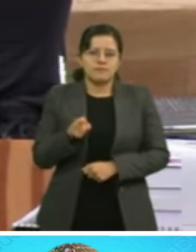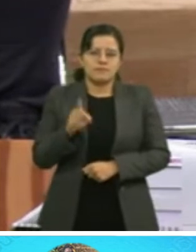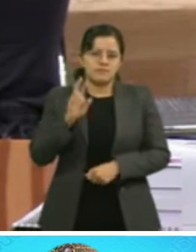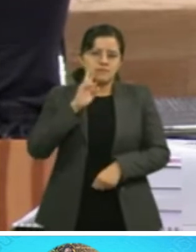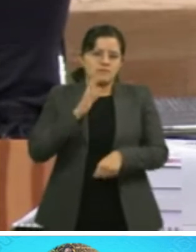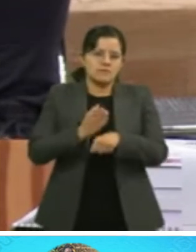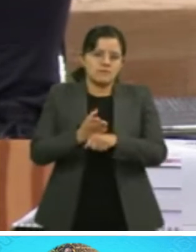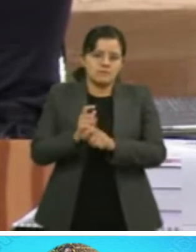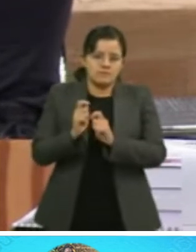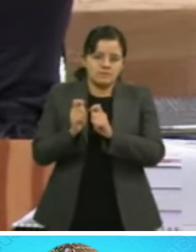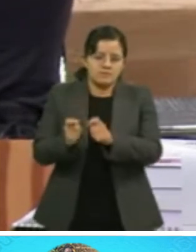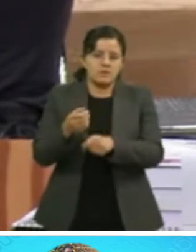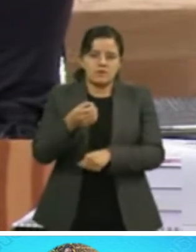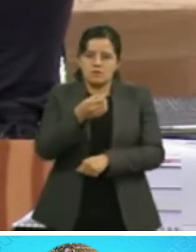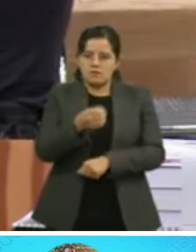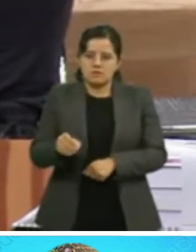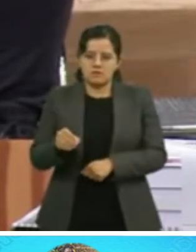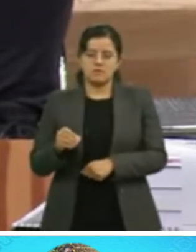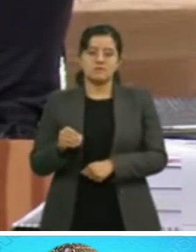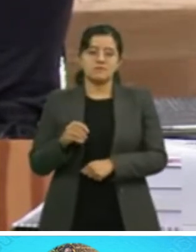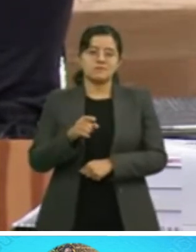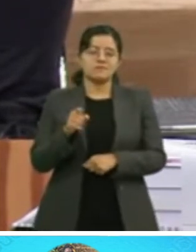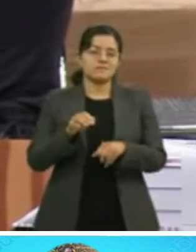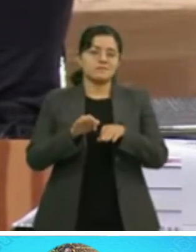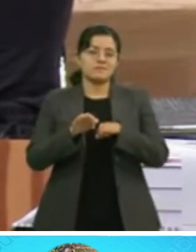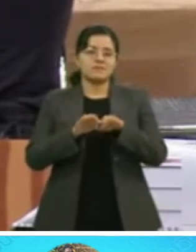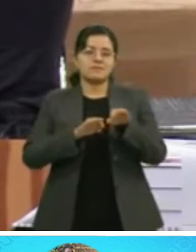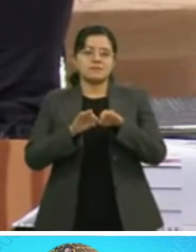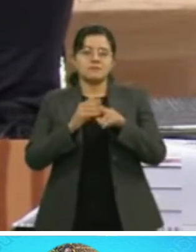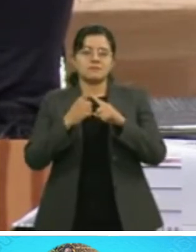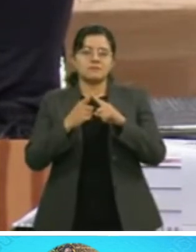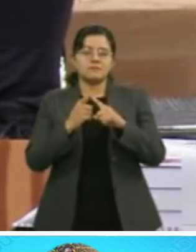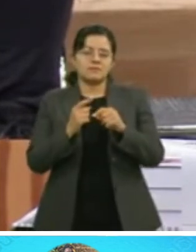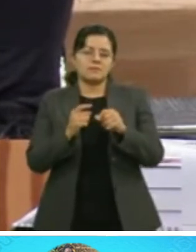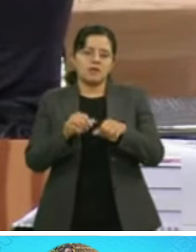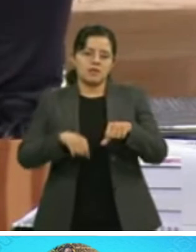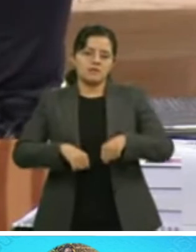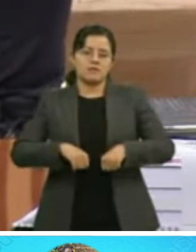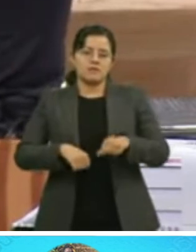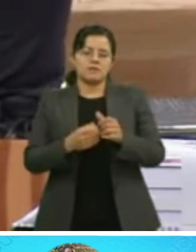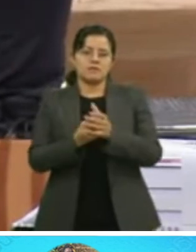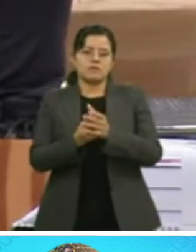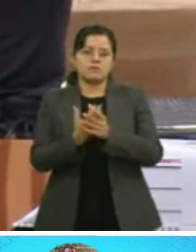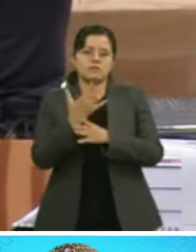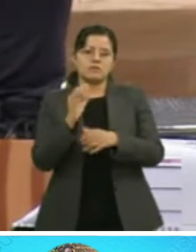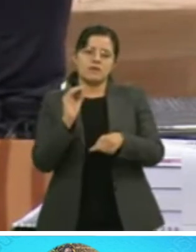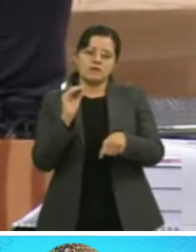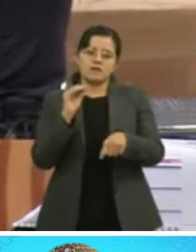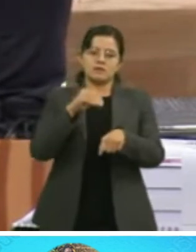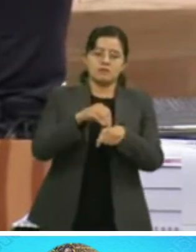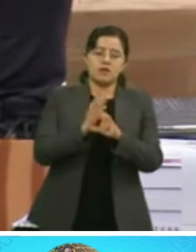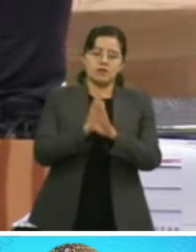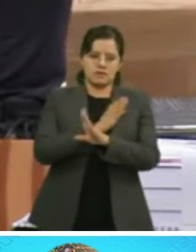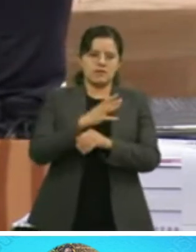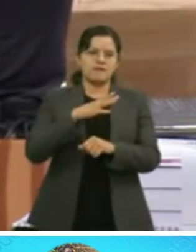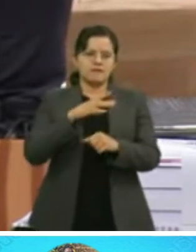obligaciones y funciones completamente nuevas y por lo tanto adicionales a las que